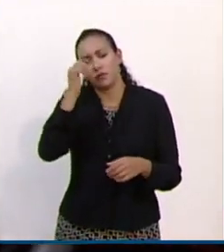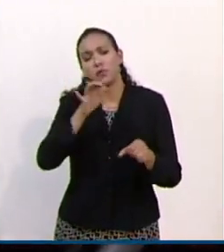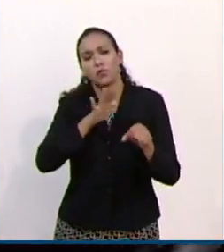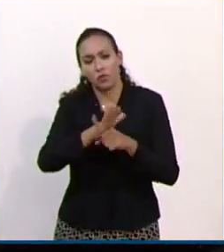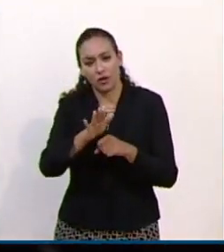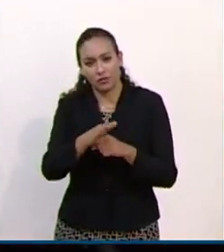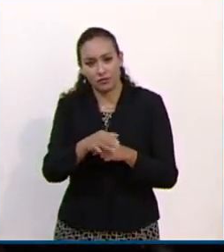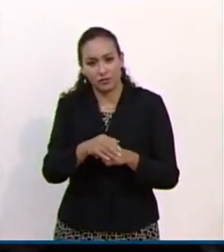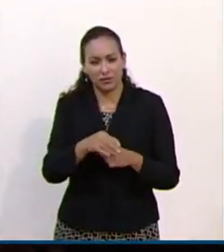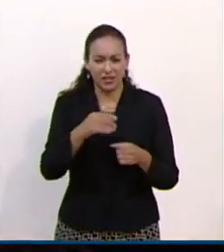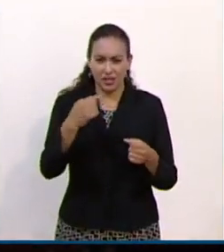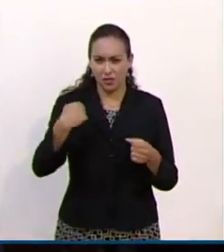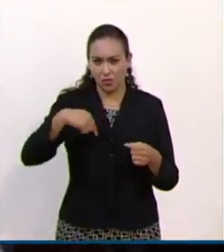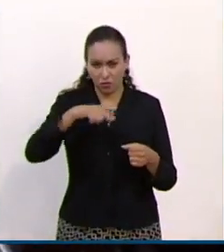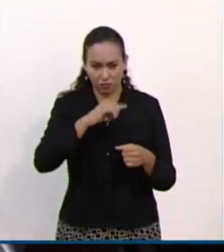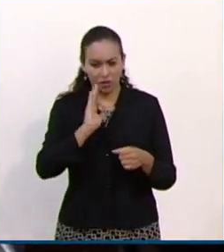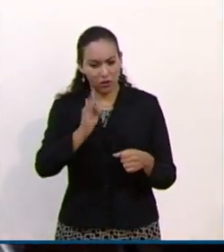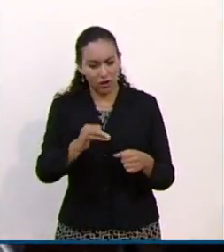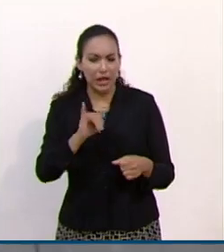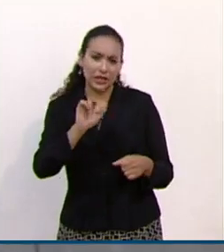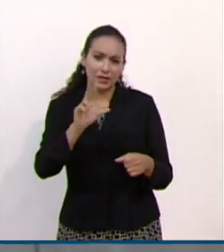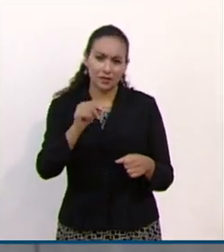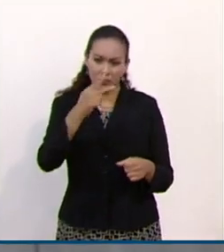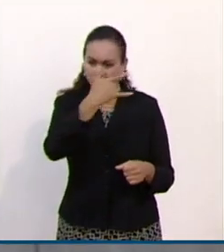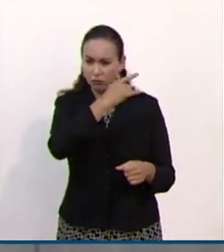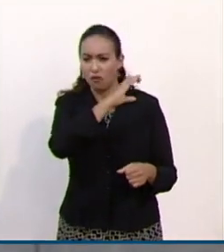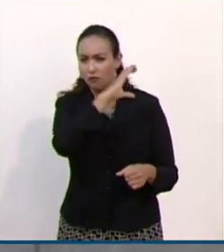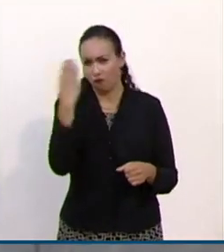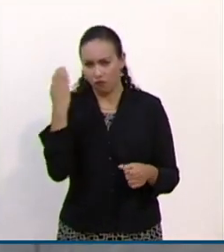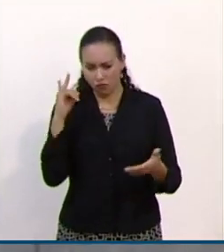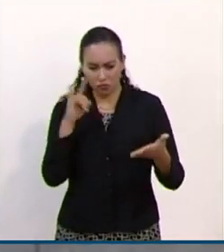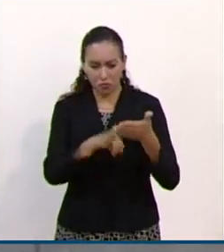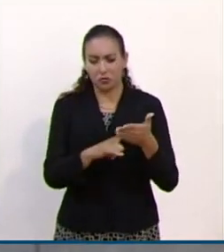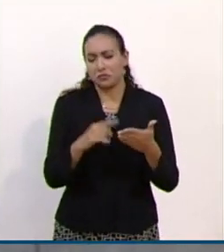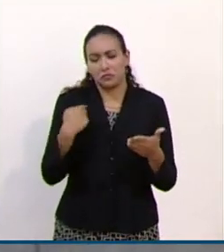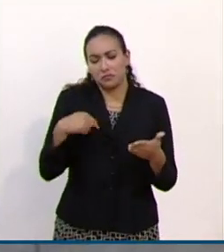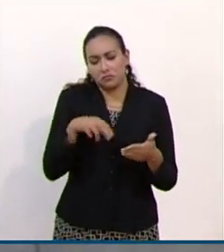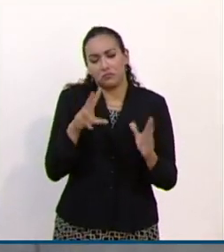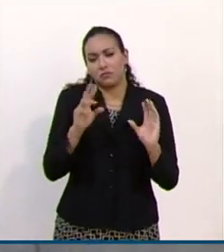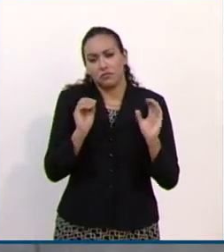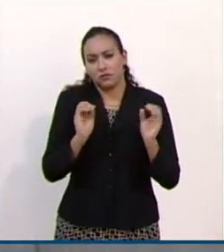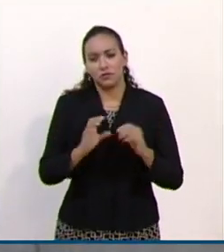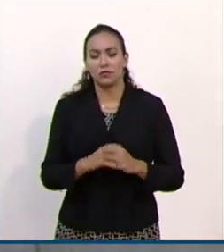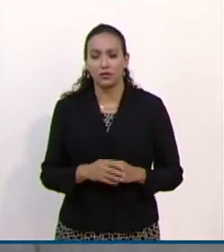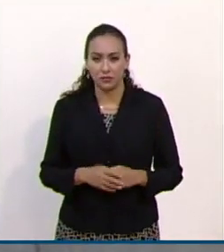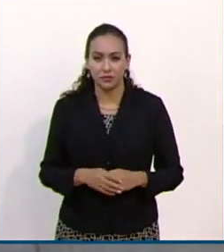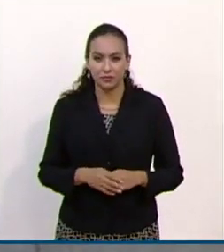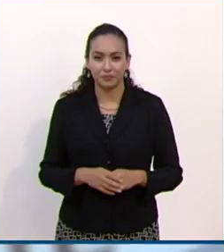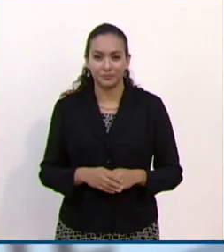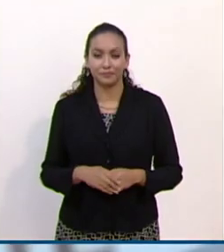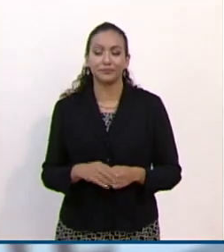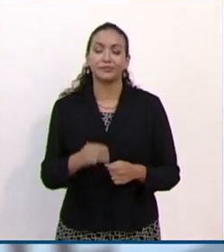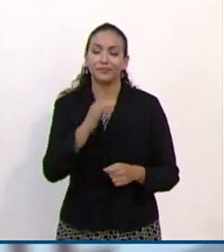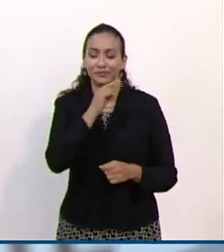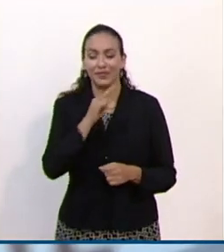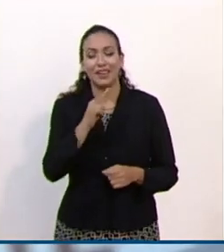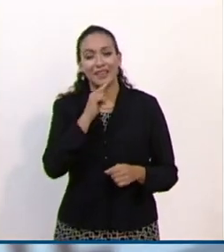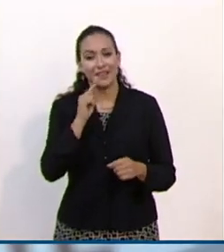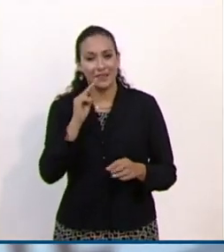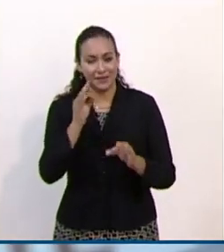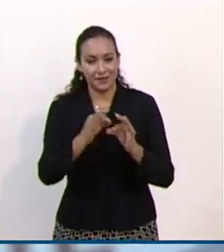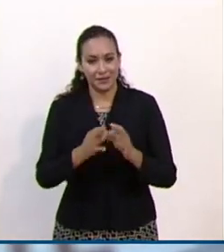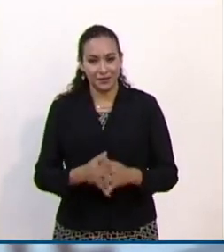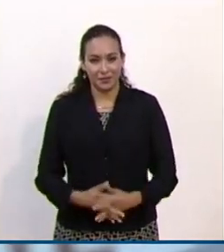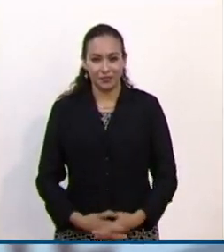es la instancia competente para pronunciarse sobre este tipo de peticiones. Para el canal del Poder Judicial de la